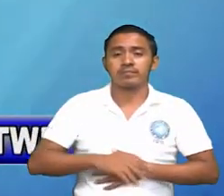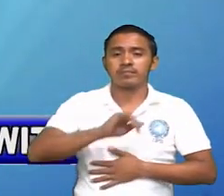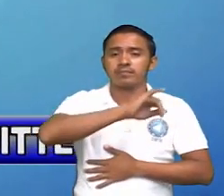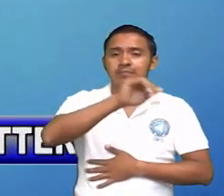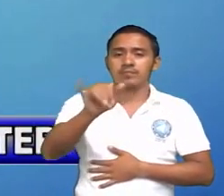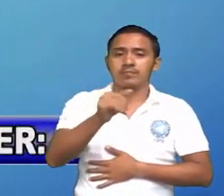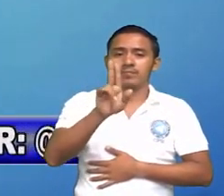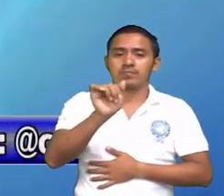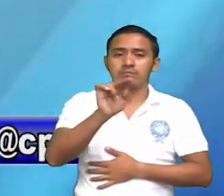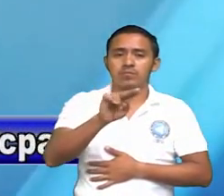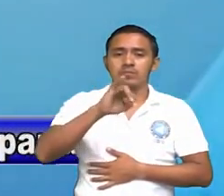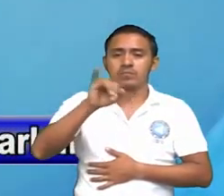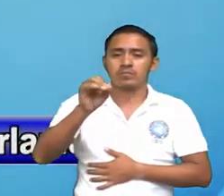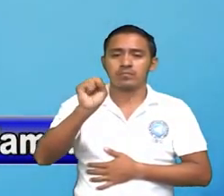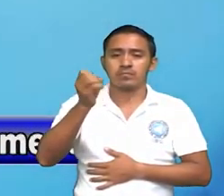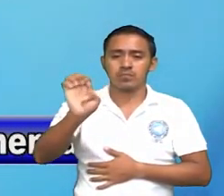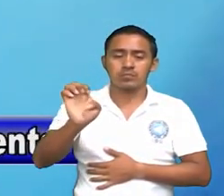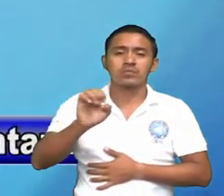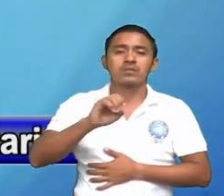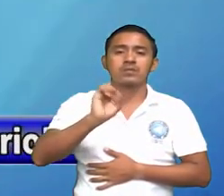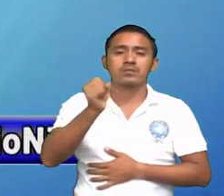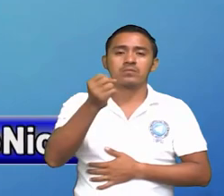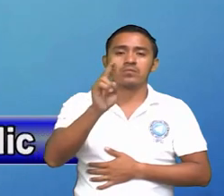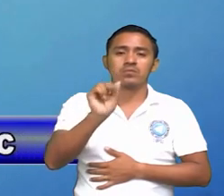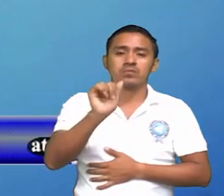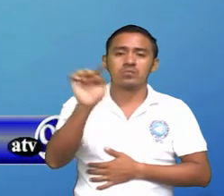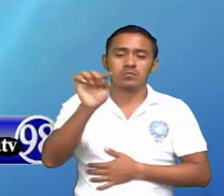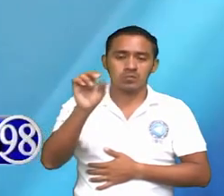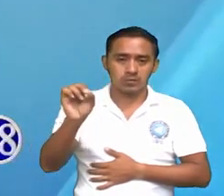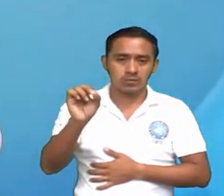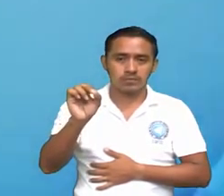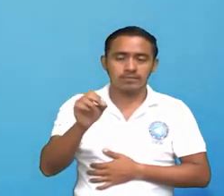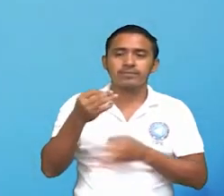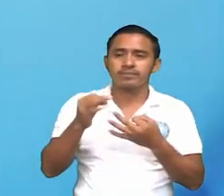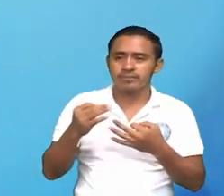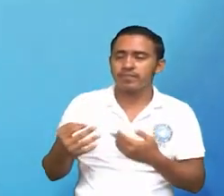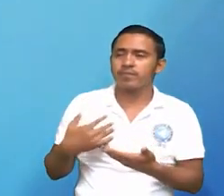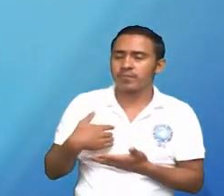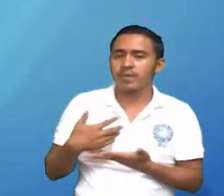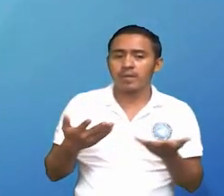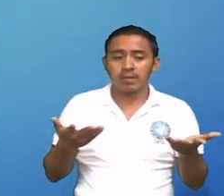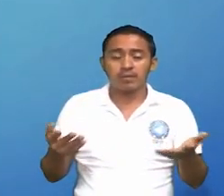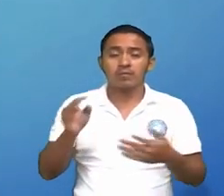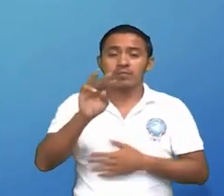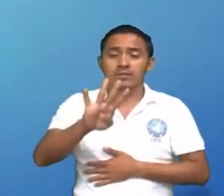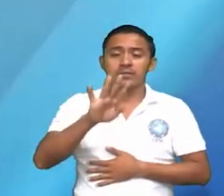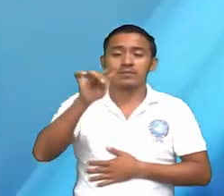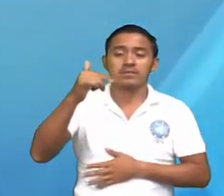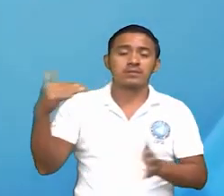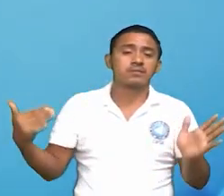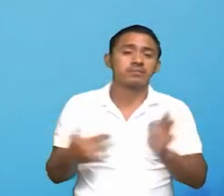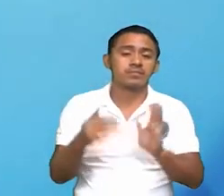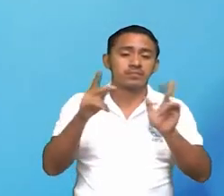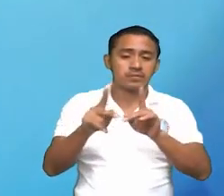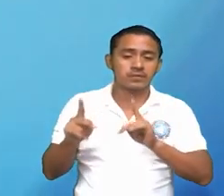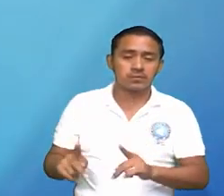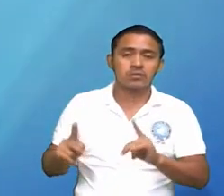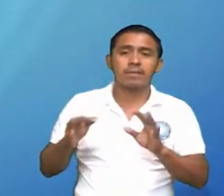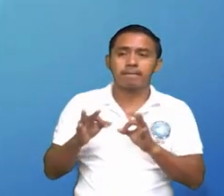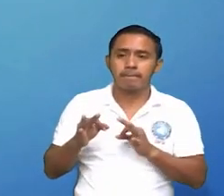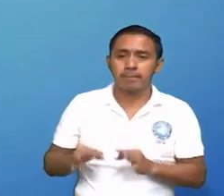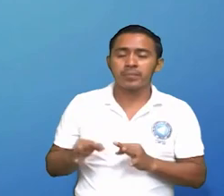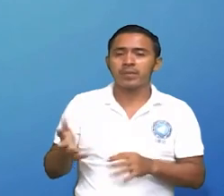José Suazo Rivera, y beneficia aproximadamente a 47 mil habitantes, equipada con todos los